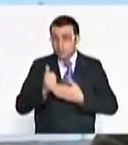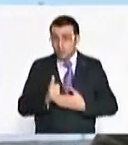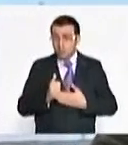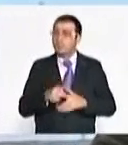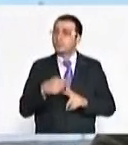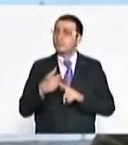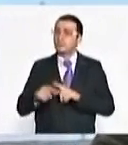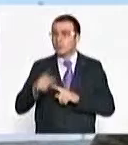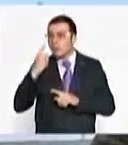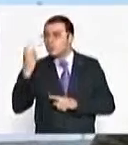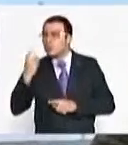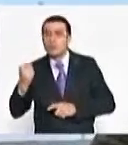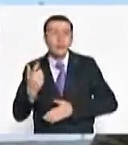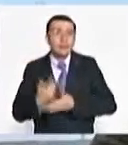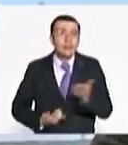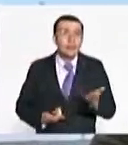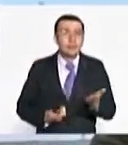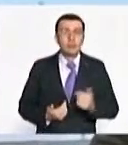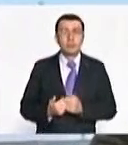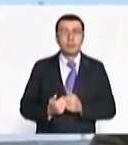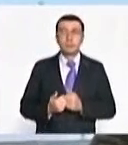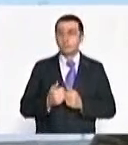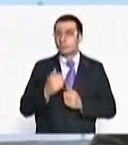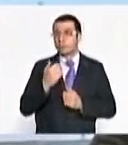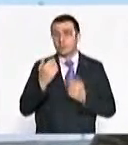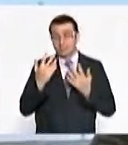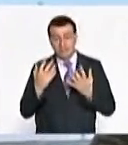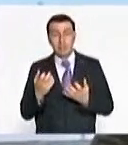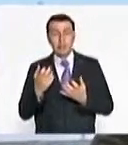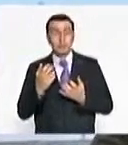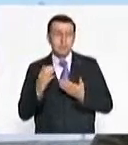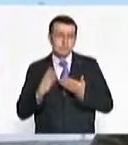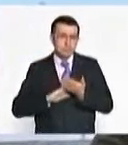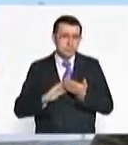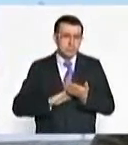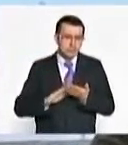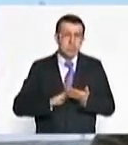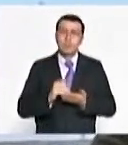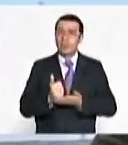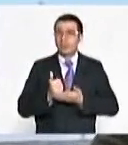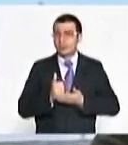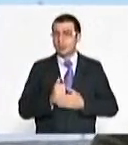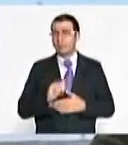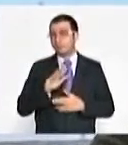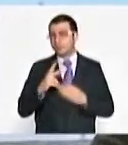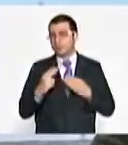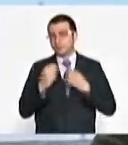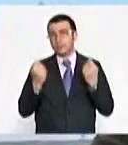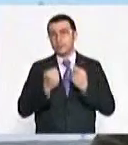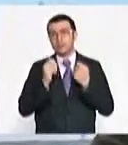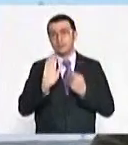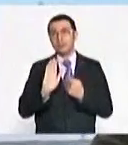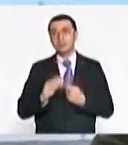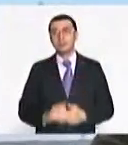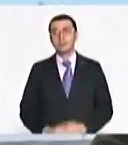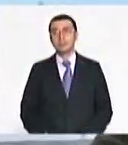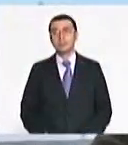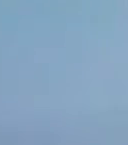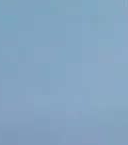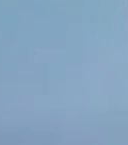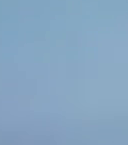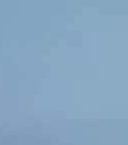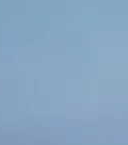que buscan como mejoría a este problema. Todo esto después de este corte de comerciales. Ya